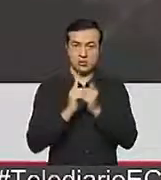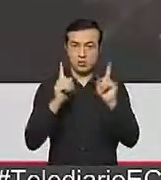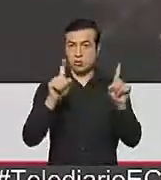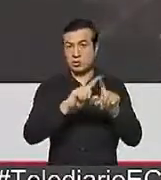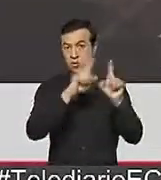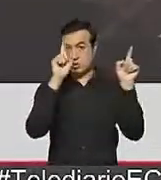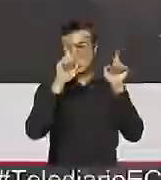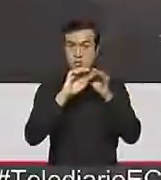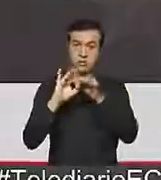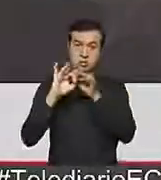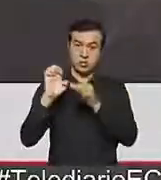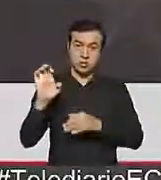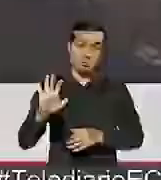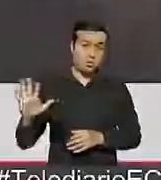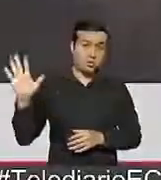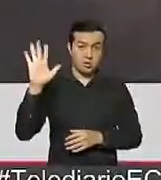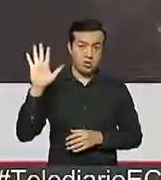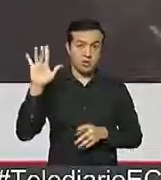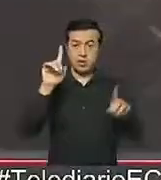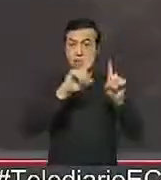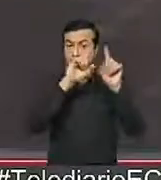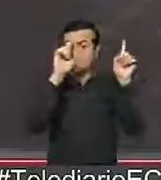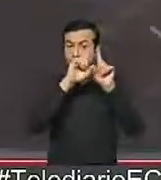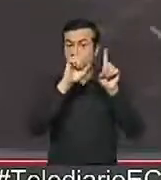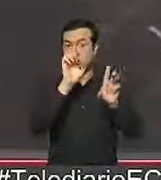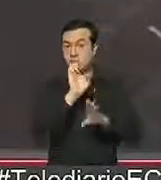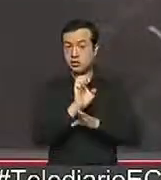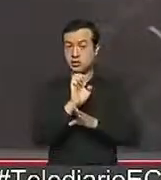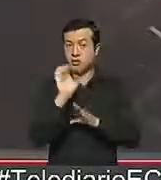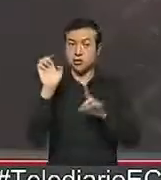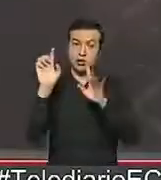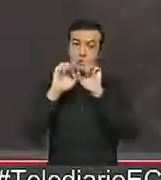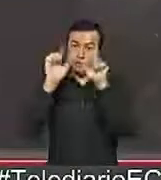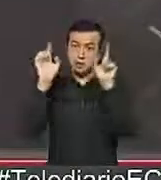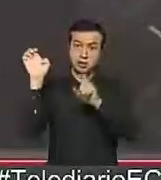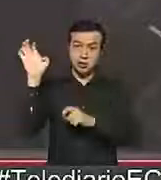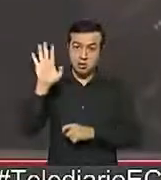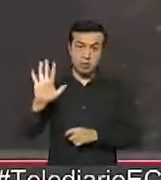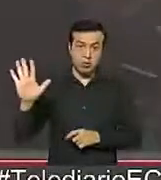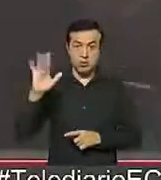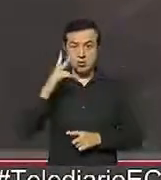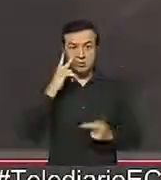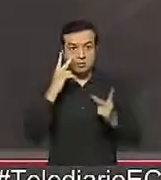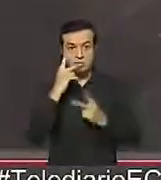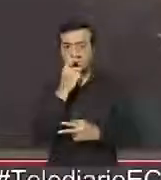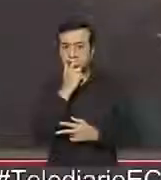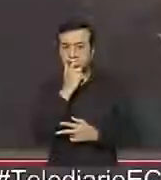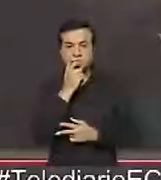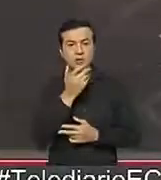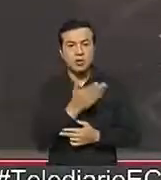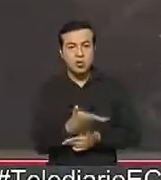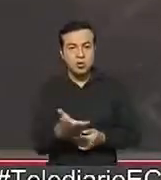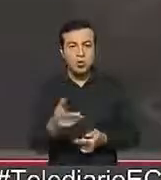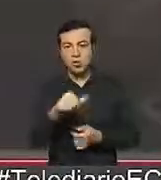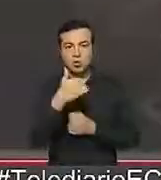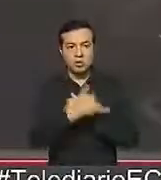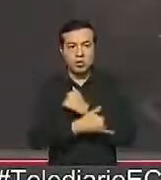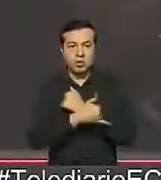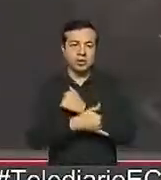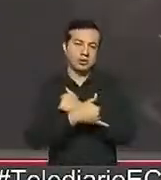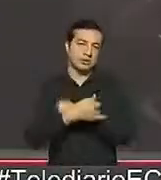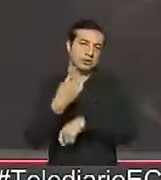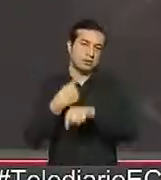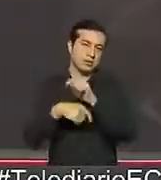Unión Europea, representantes de las compañías de nuestro país y de Europa se reunieron para identificar potenciales productos de exportación.